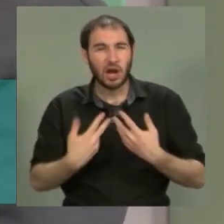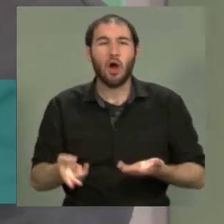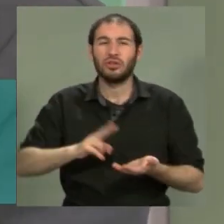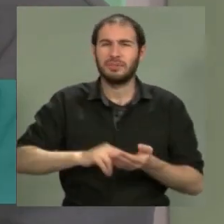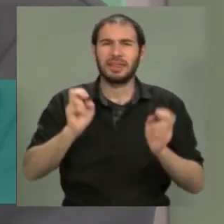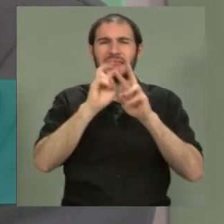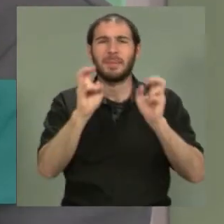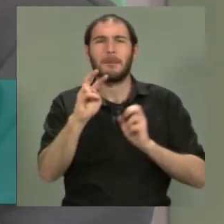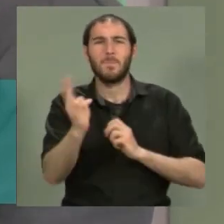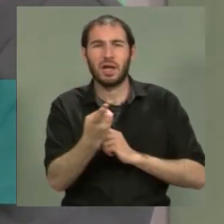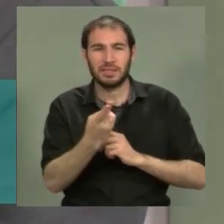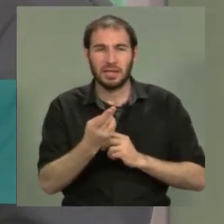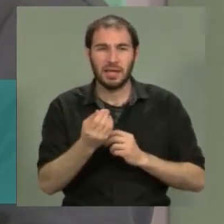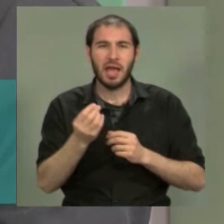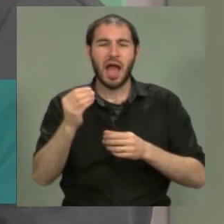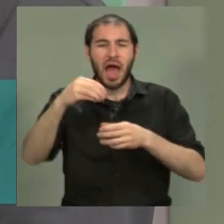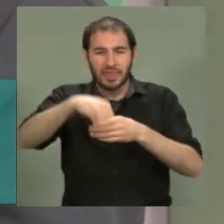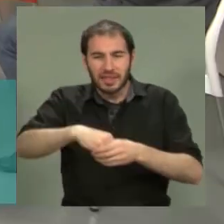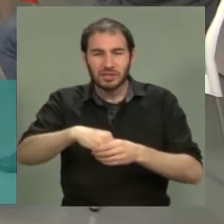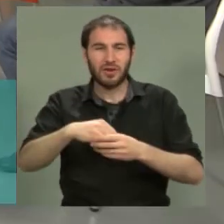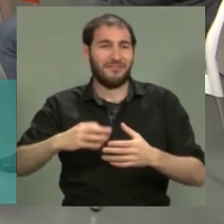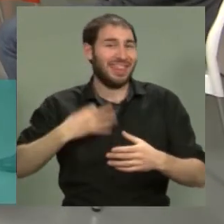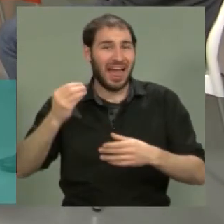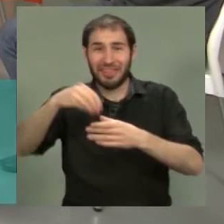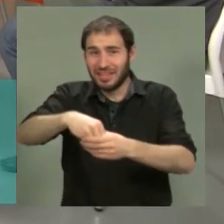como parte de la vida,